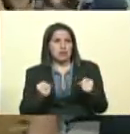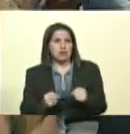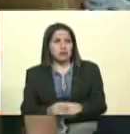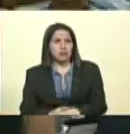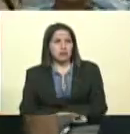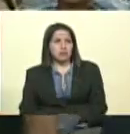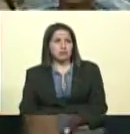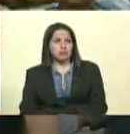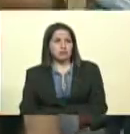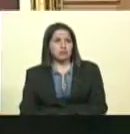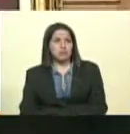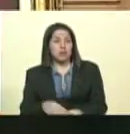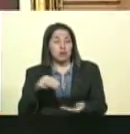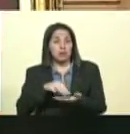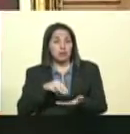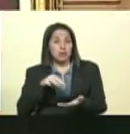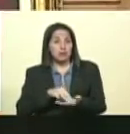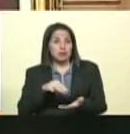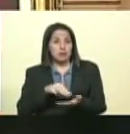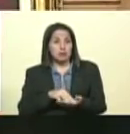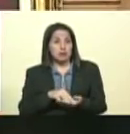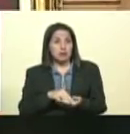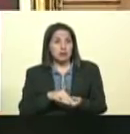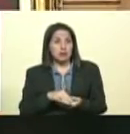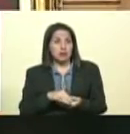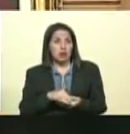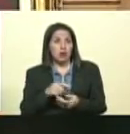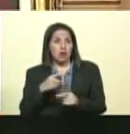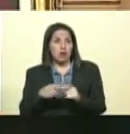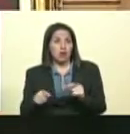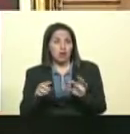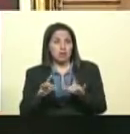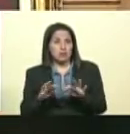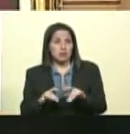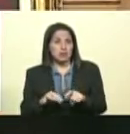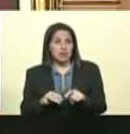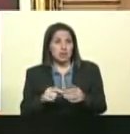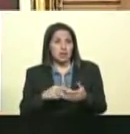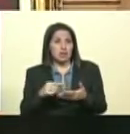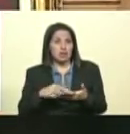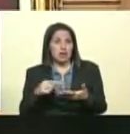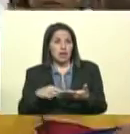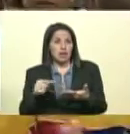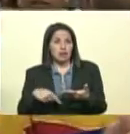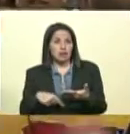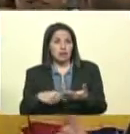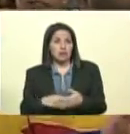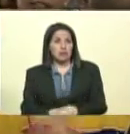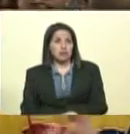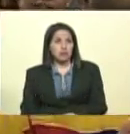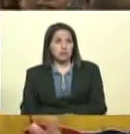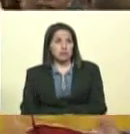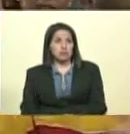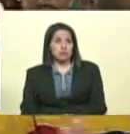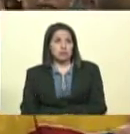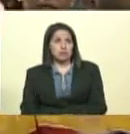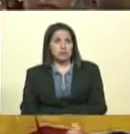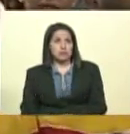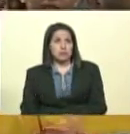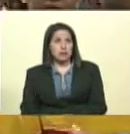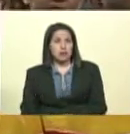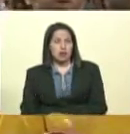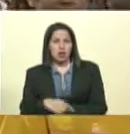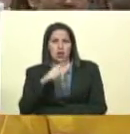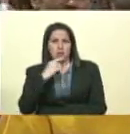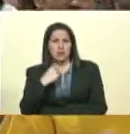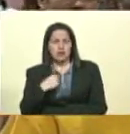Miranda. Y Dorelis Moreno, secretaria ejecutiva de Actas. Dorelis, no me anotaron